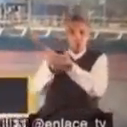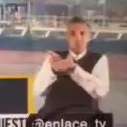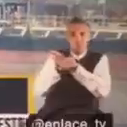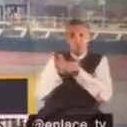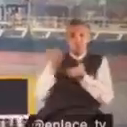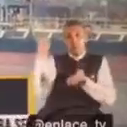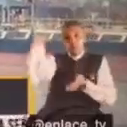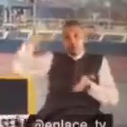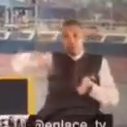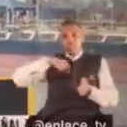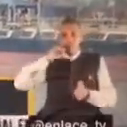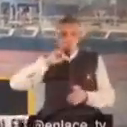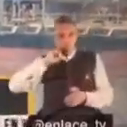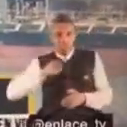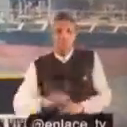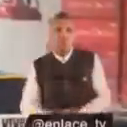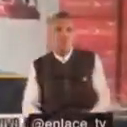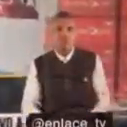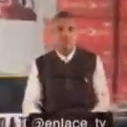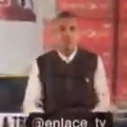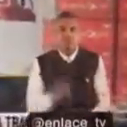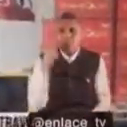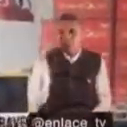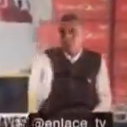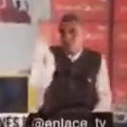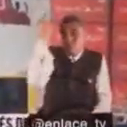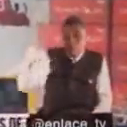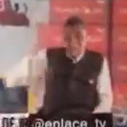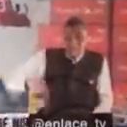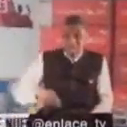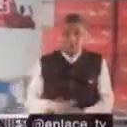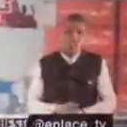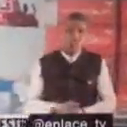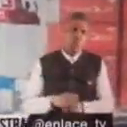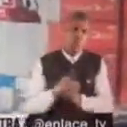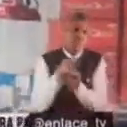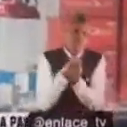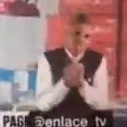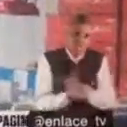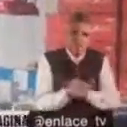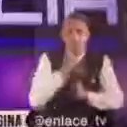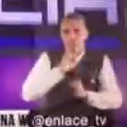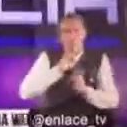aseguran que con la llegada de esta carga inicia en Barranca Bermeja una nueva era para su desarrollo.